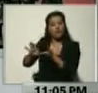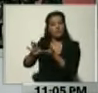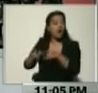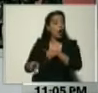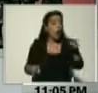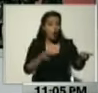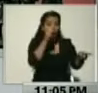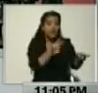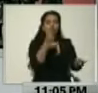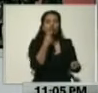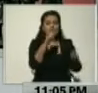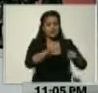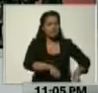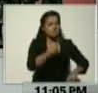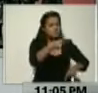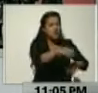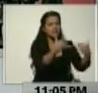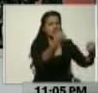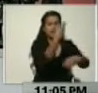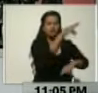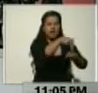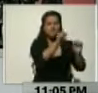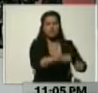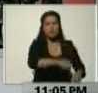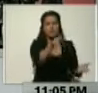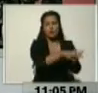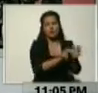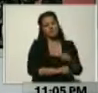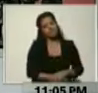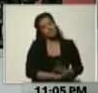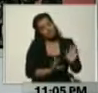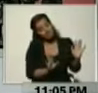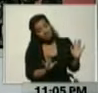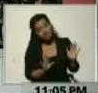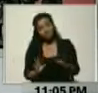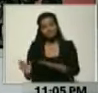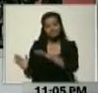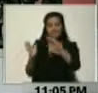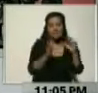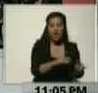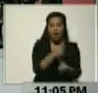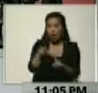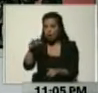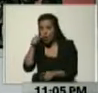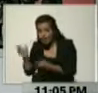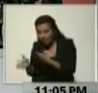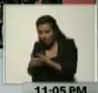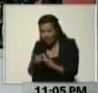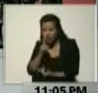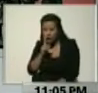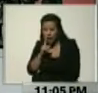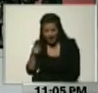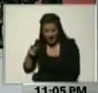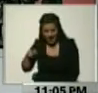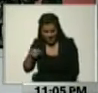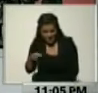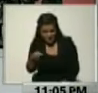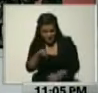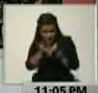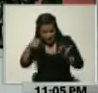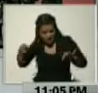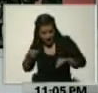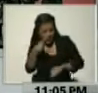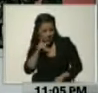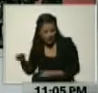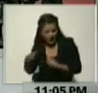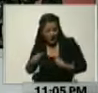Ah, bueno, pues. El Patriota Barito nos informa. Esta información es para conocimiento de Antonio Ledesma, Ramos